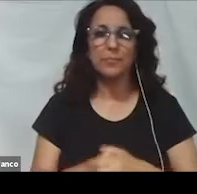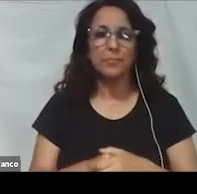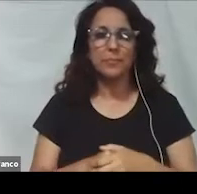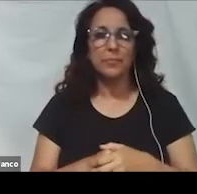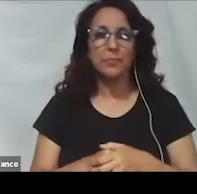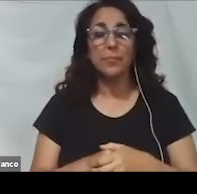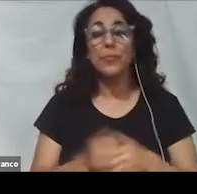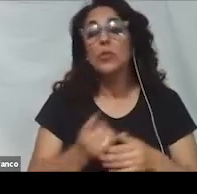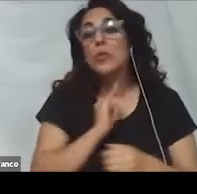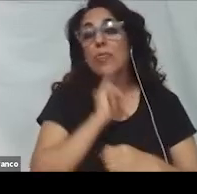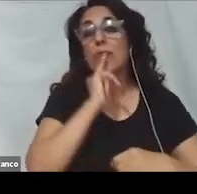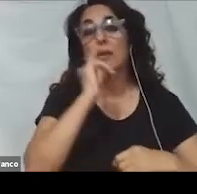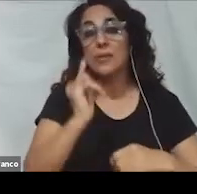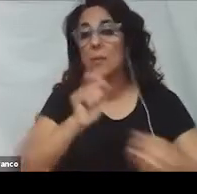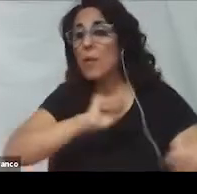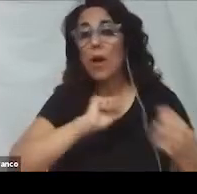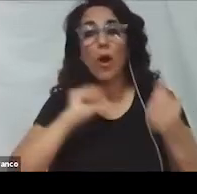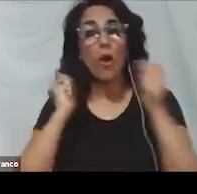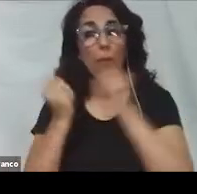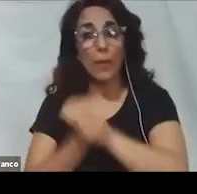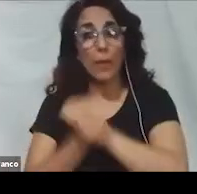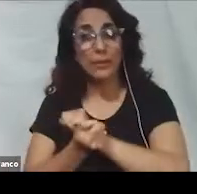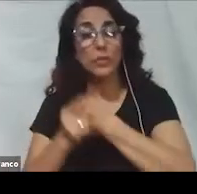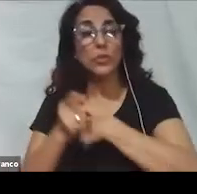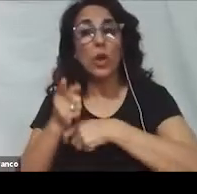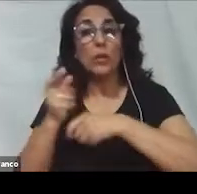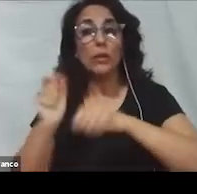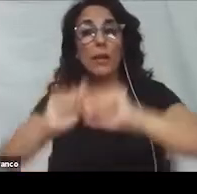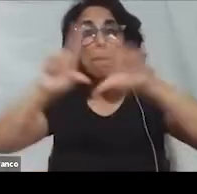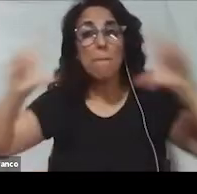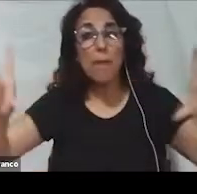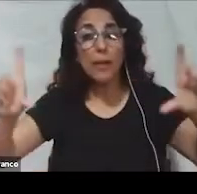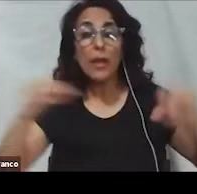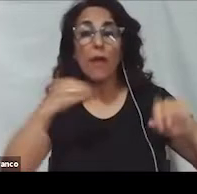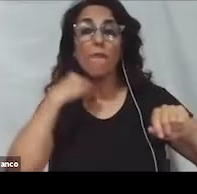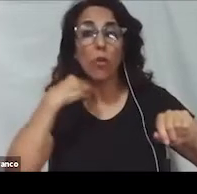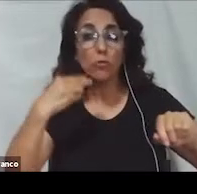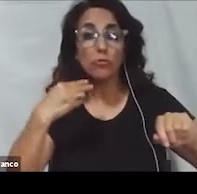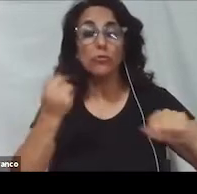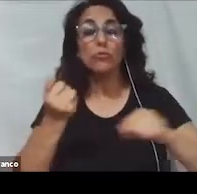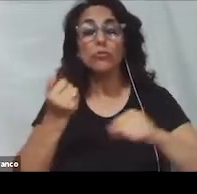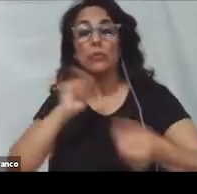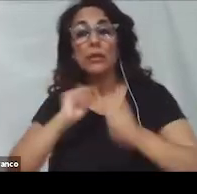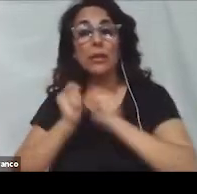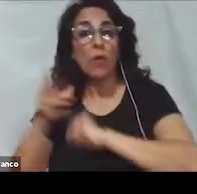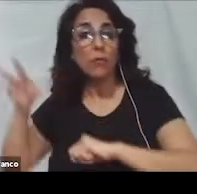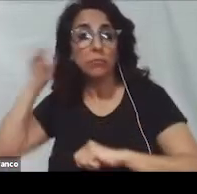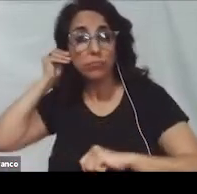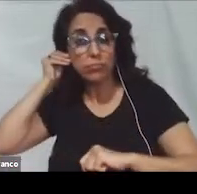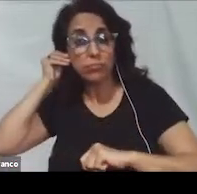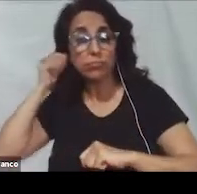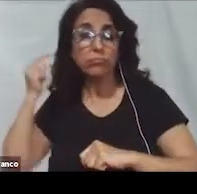¿sí? Entonces decimos que para que la conversión, ¿sí?, de lo que está en la pantalla a voz sea posible, todo